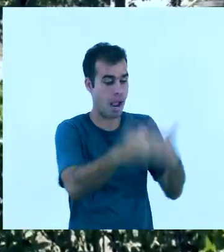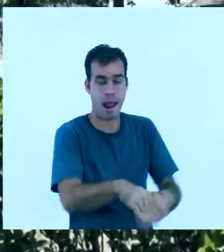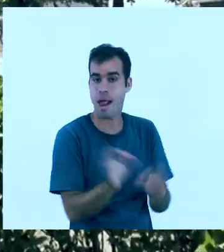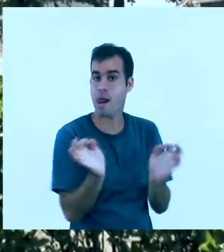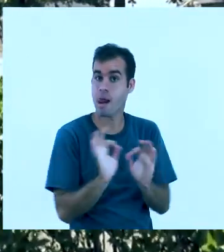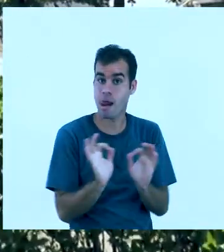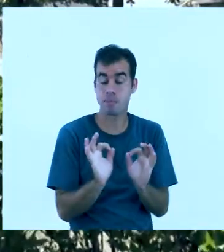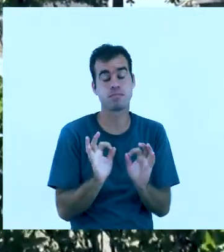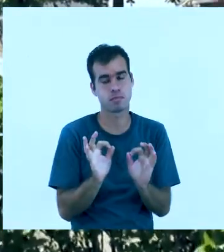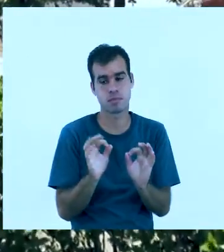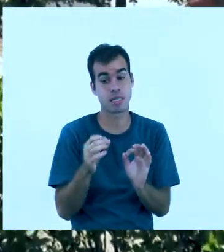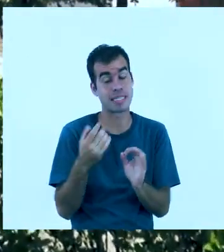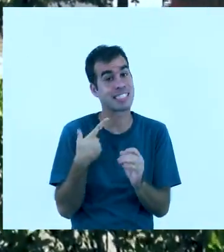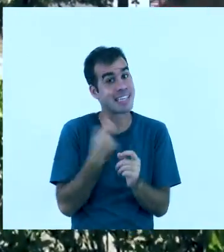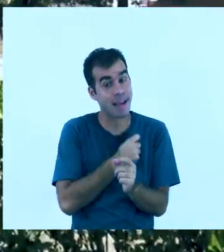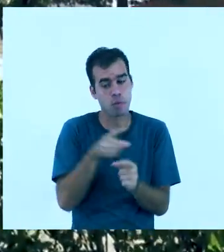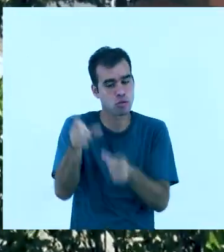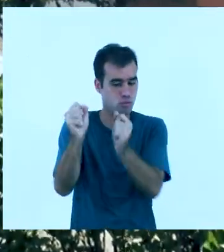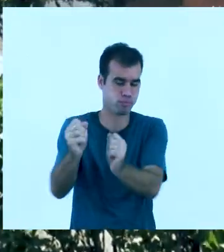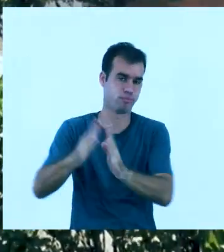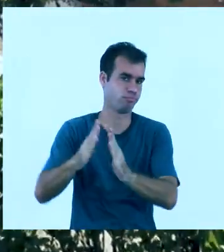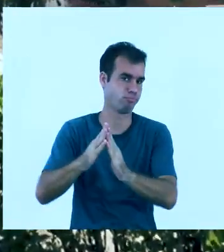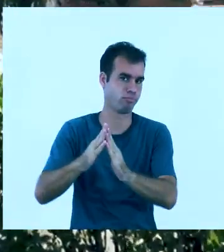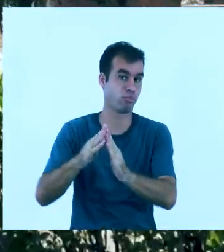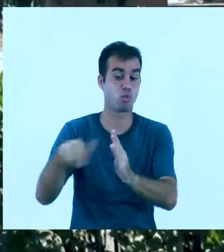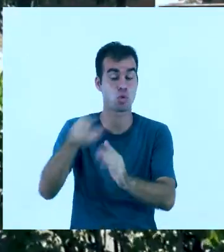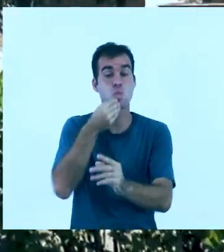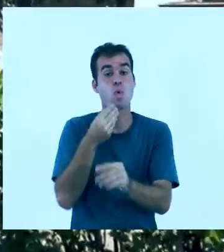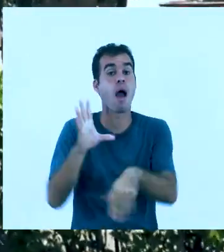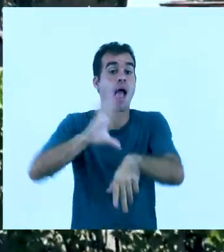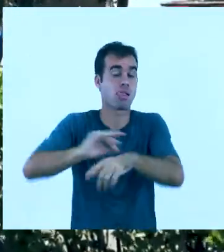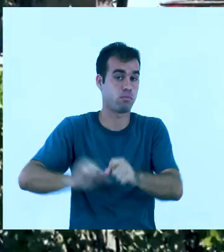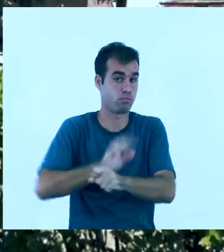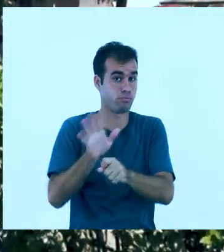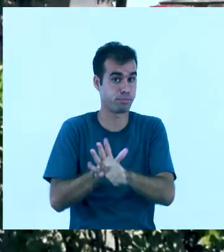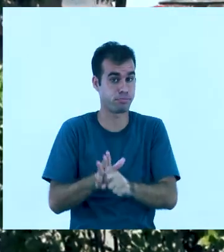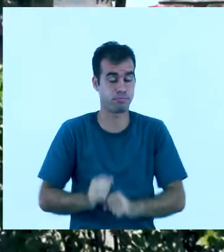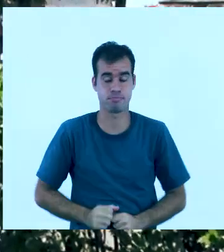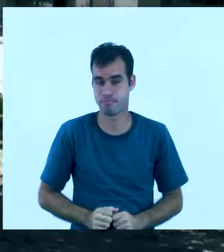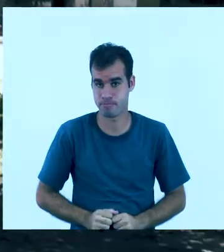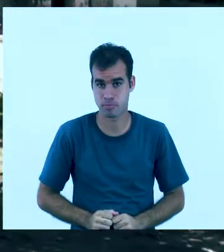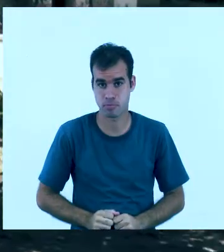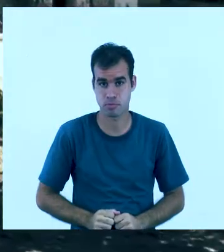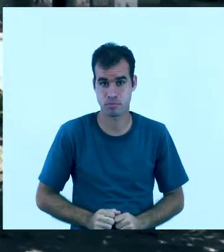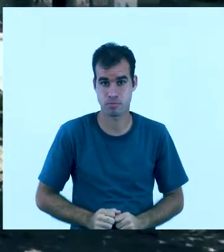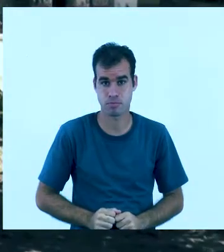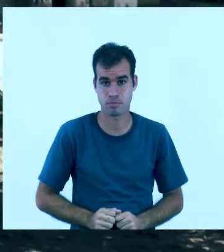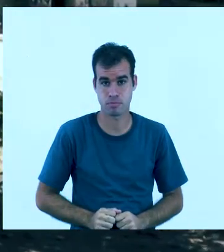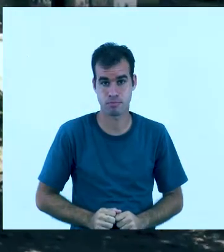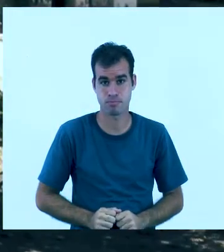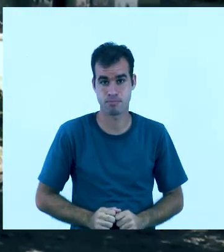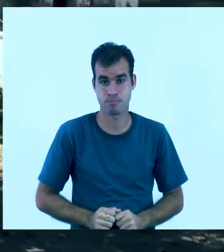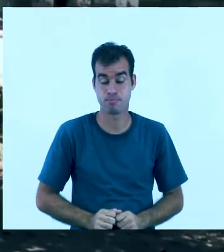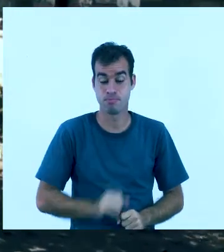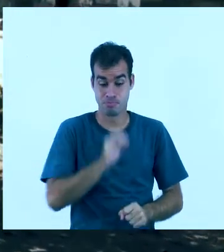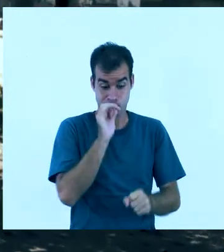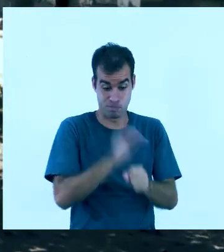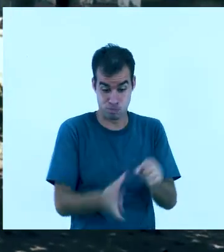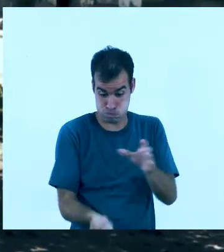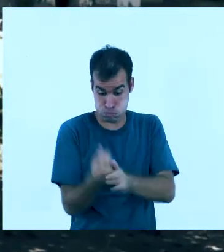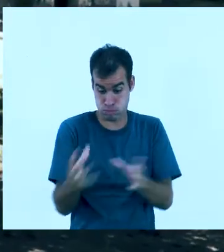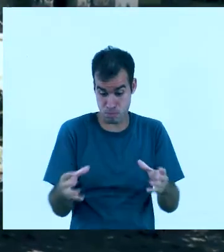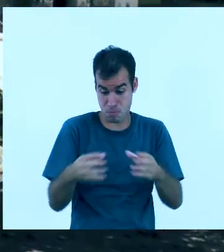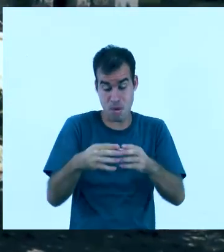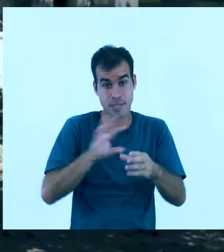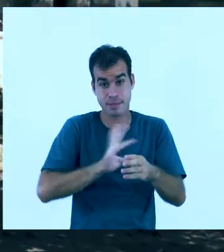adquirir las cosas, estamos tratando de que ellos no saquen de la casa, que son los más propensos a adquirir el virus. Desde el inicio que se creó este contingente